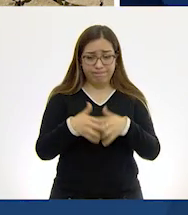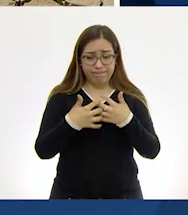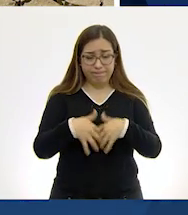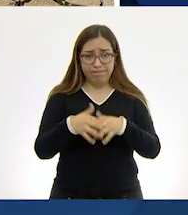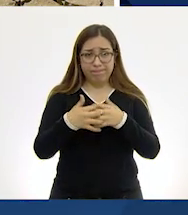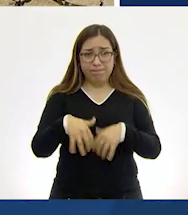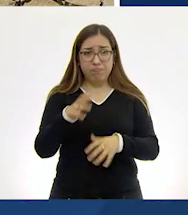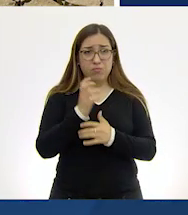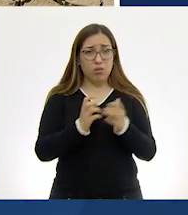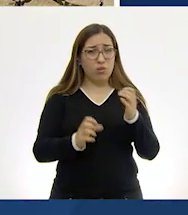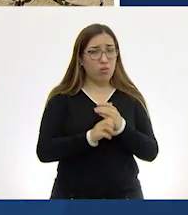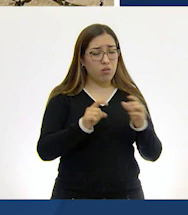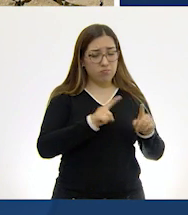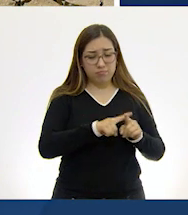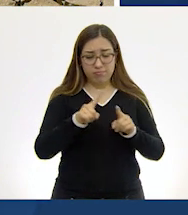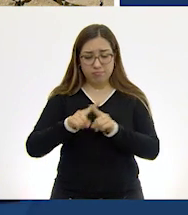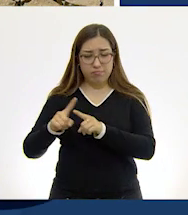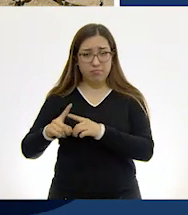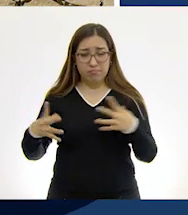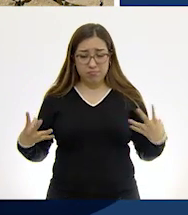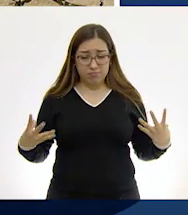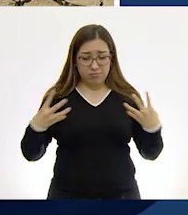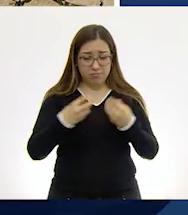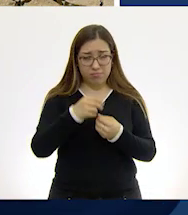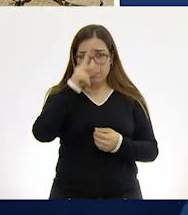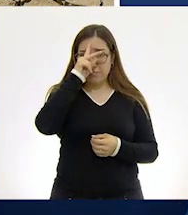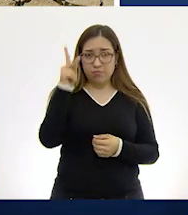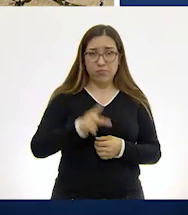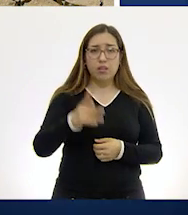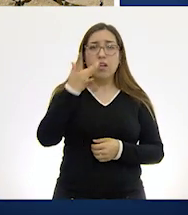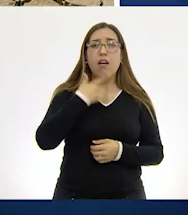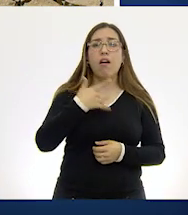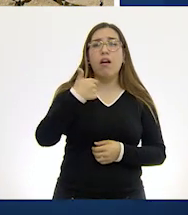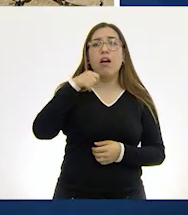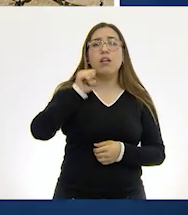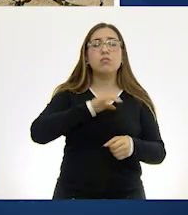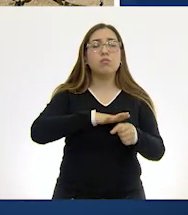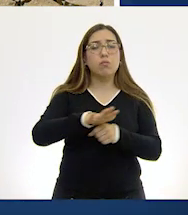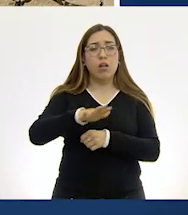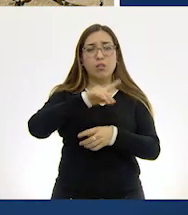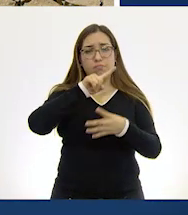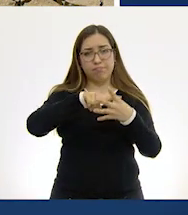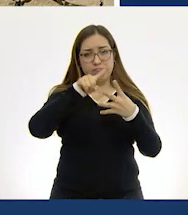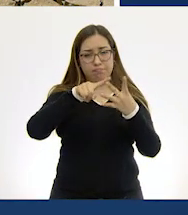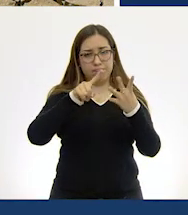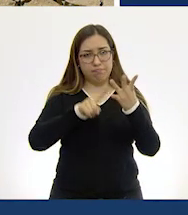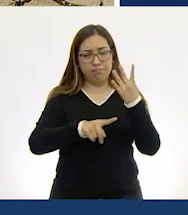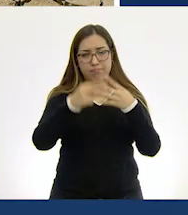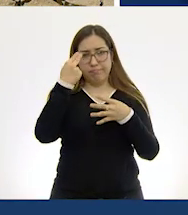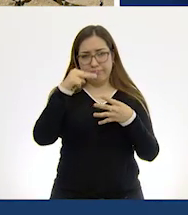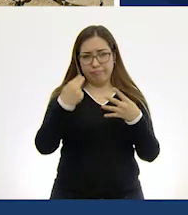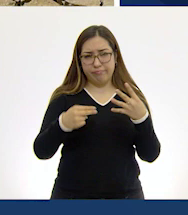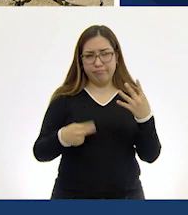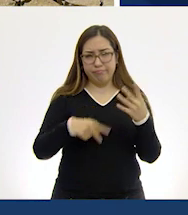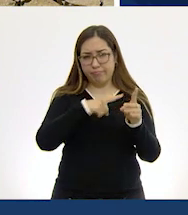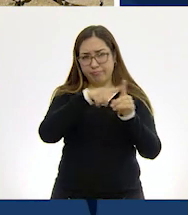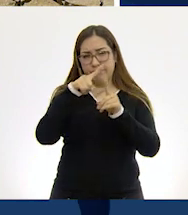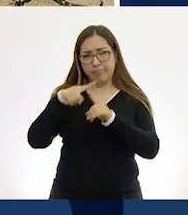capturar la contaminación. Estos gases son dióxido de carbono, metano, óxidos de